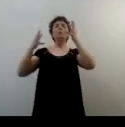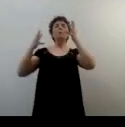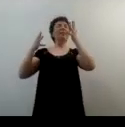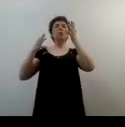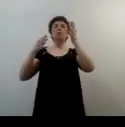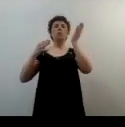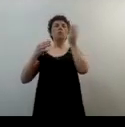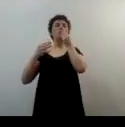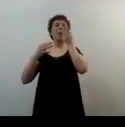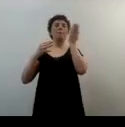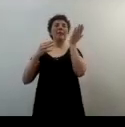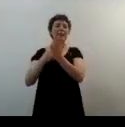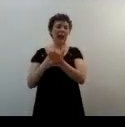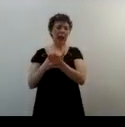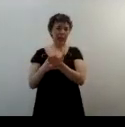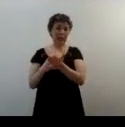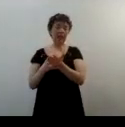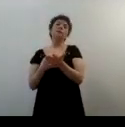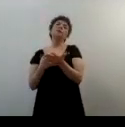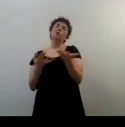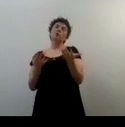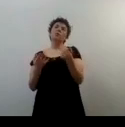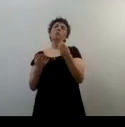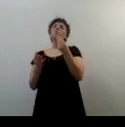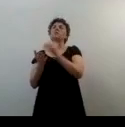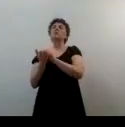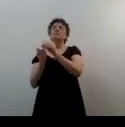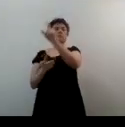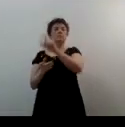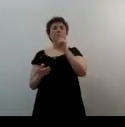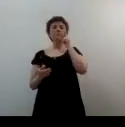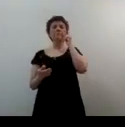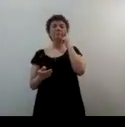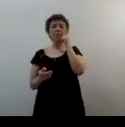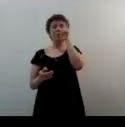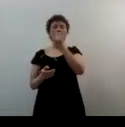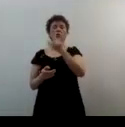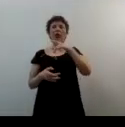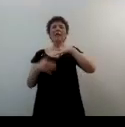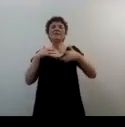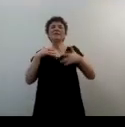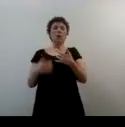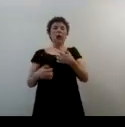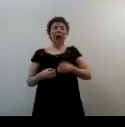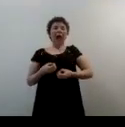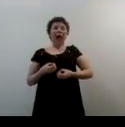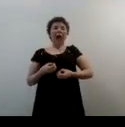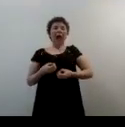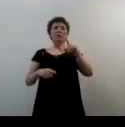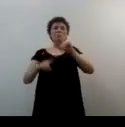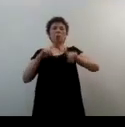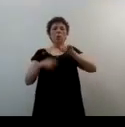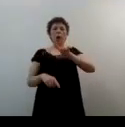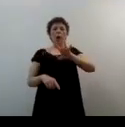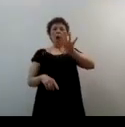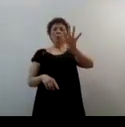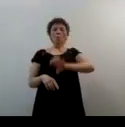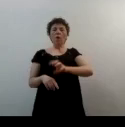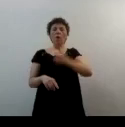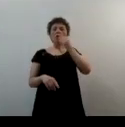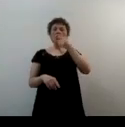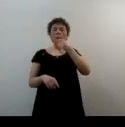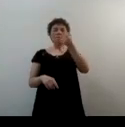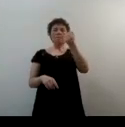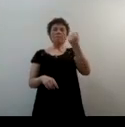es muy habitual encontrarte personas con sintomatología de gases, de problemas de mala absorción de nutrientes,